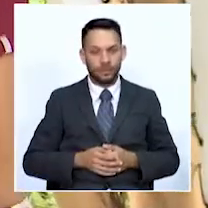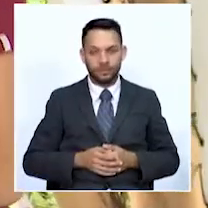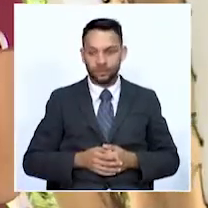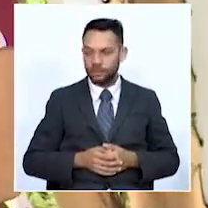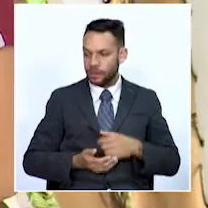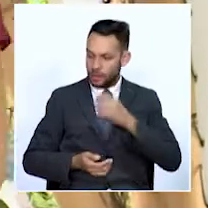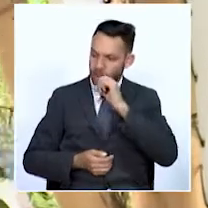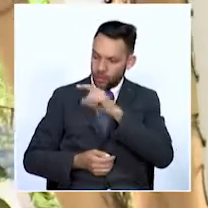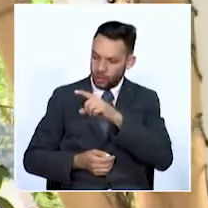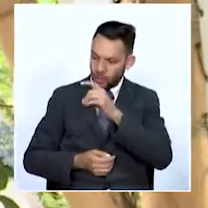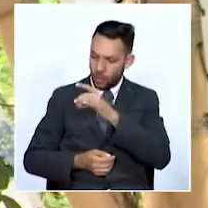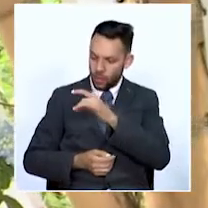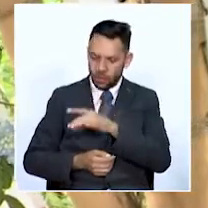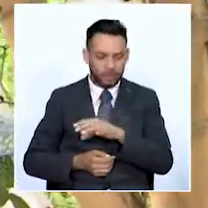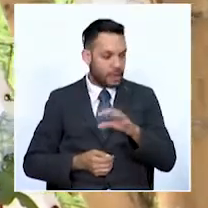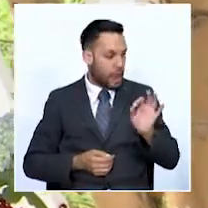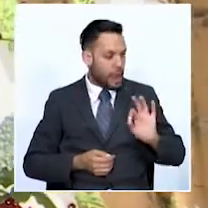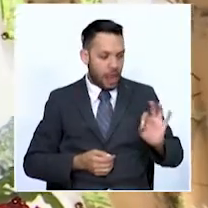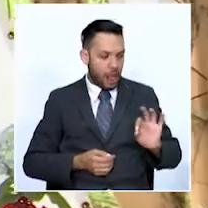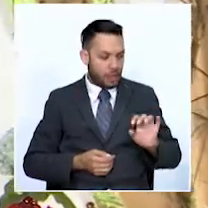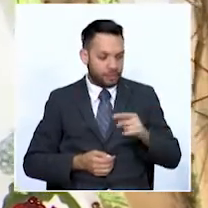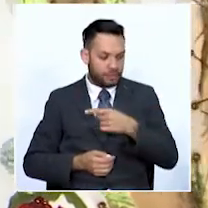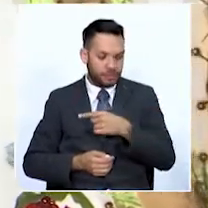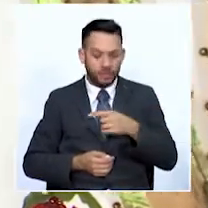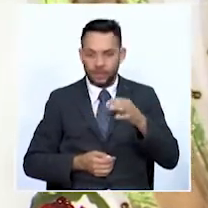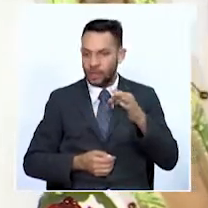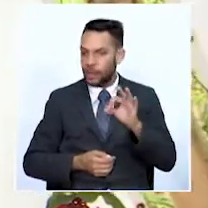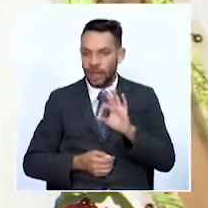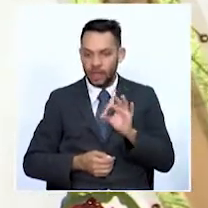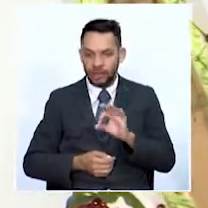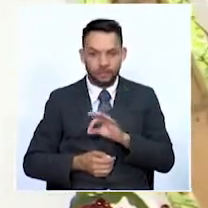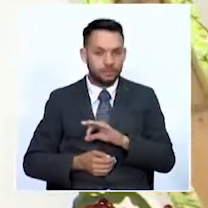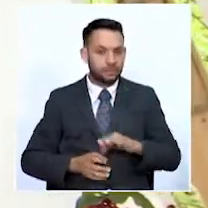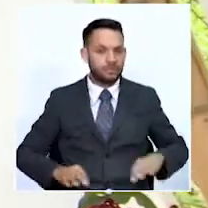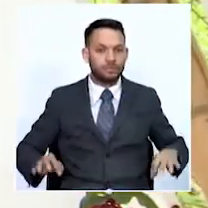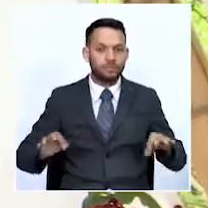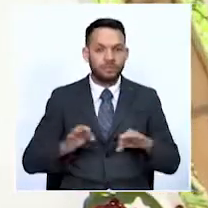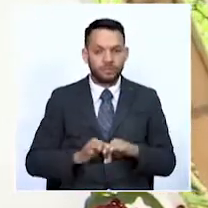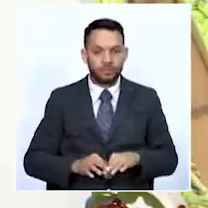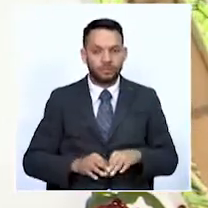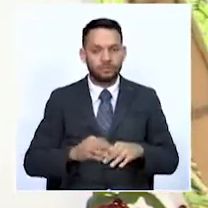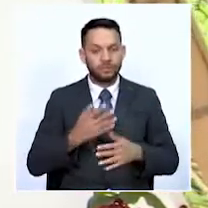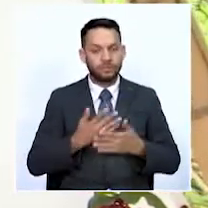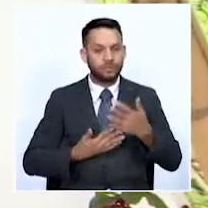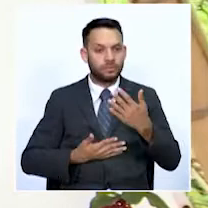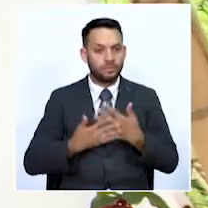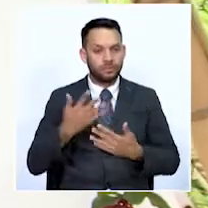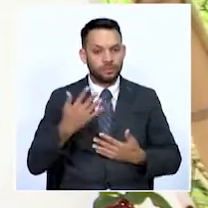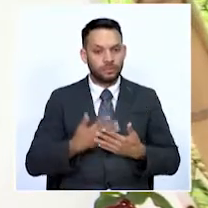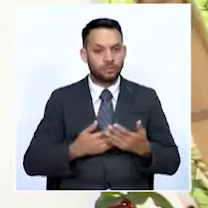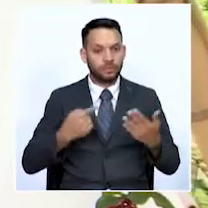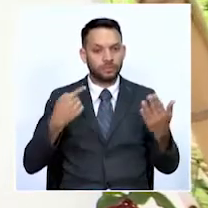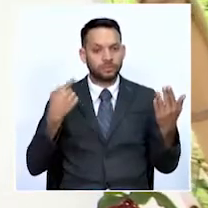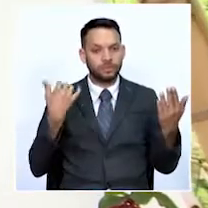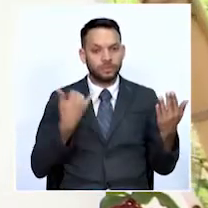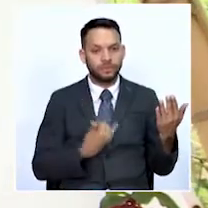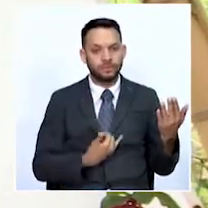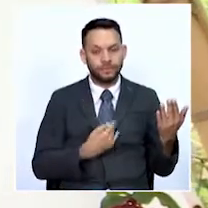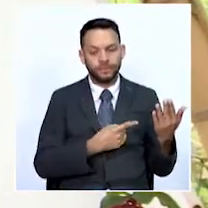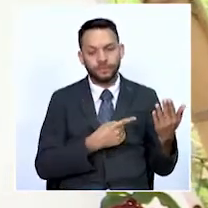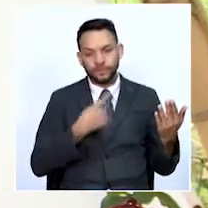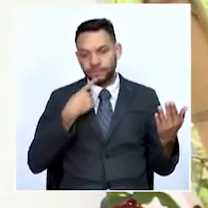¿Hay dolor? No. Entonces, ¿qué nos puede decir esto? Que en este bracito hay una lesión del bíceps